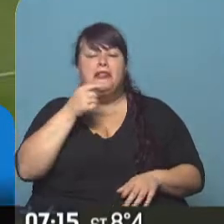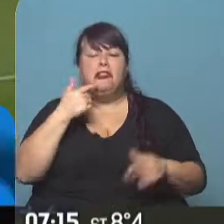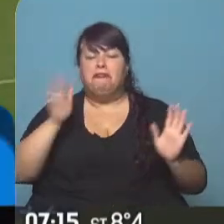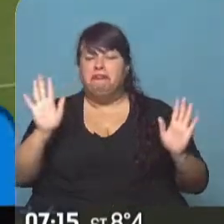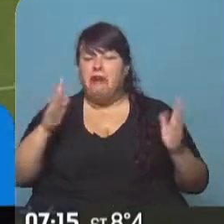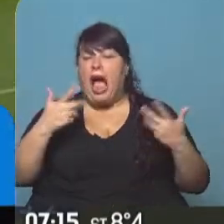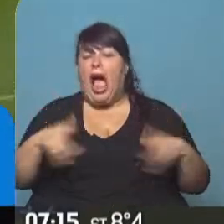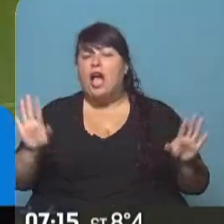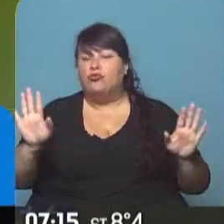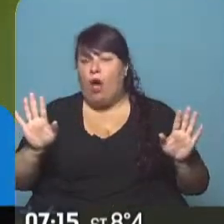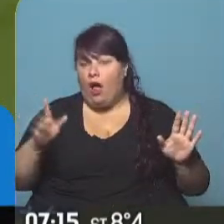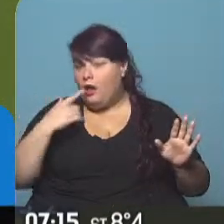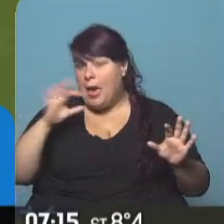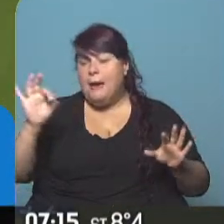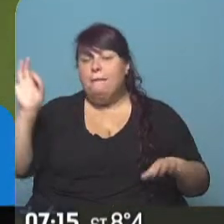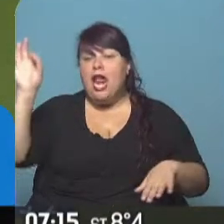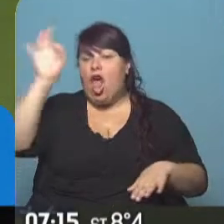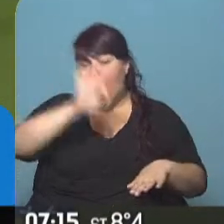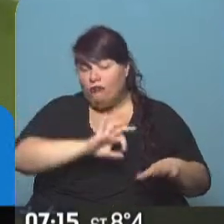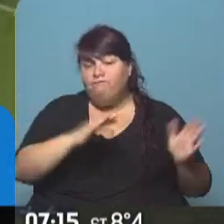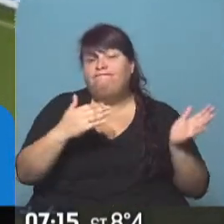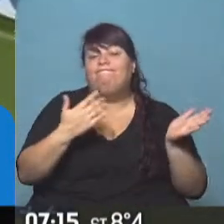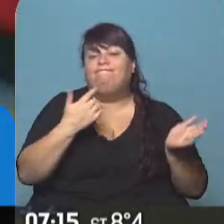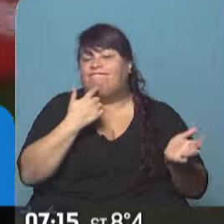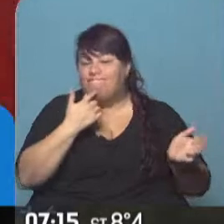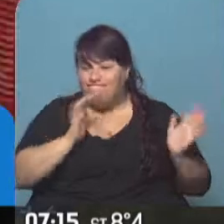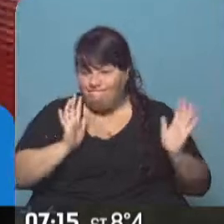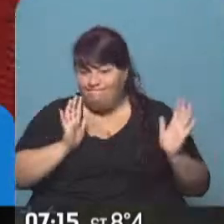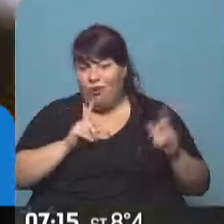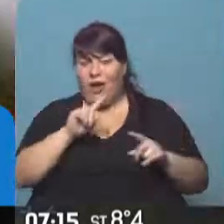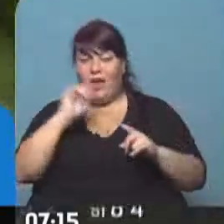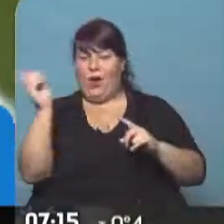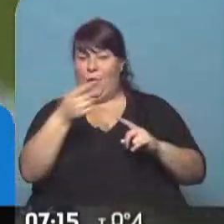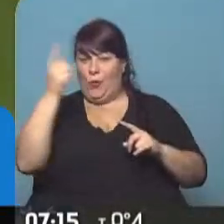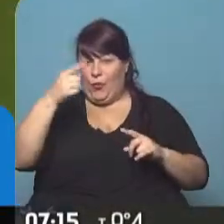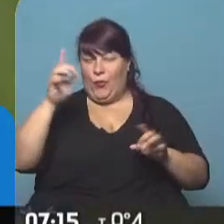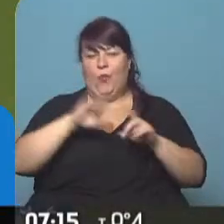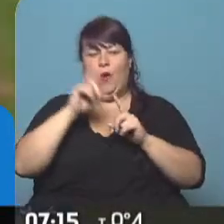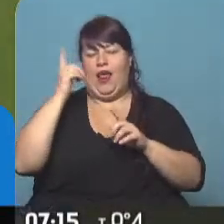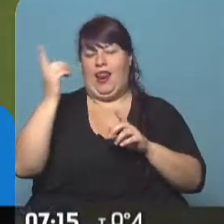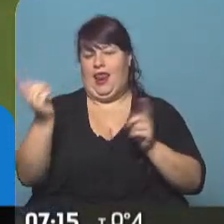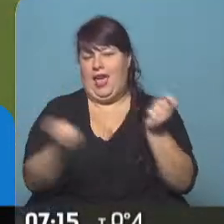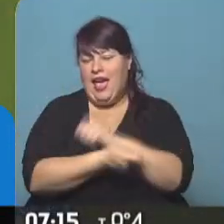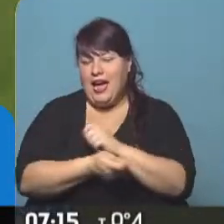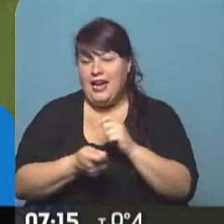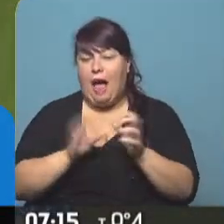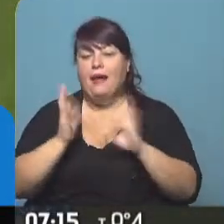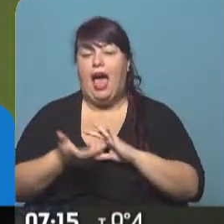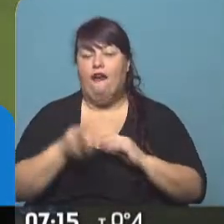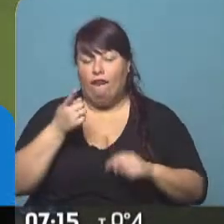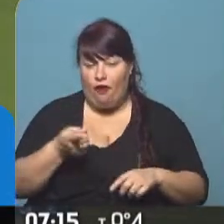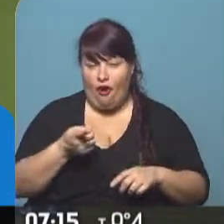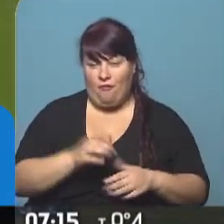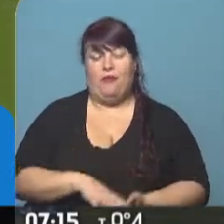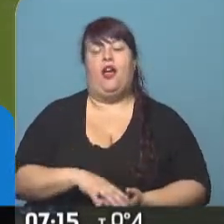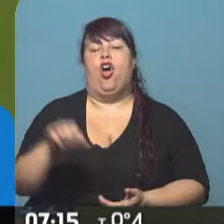absolutamente casual. Claro, una pelota discutida porque gira totalmente el eje. En cuanto a la ejecución, cambia el